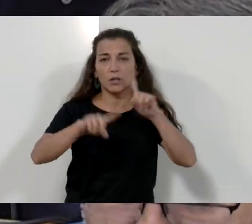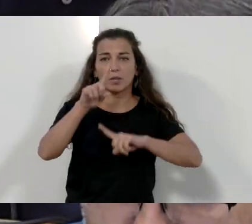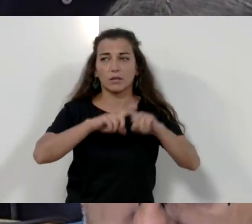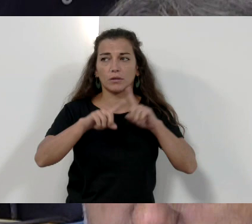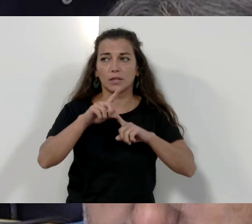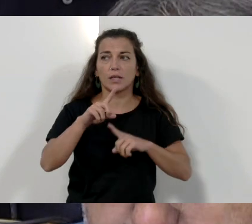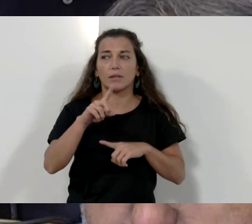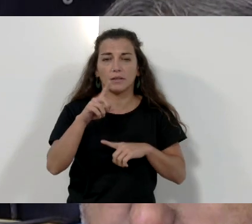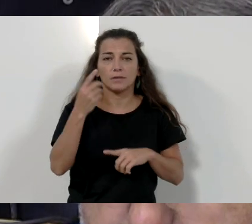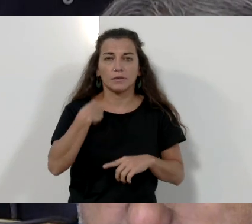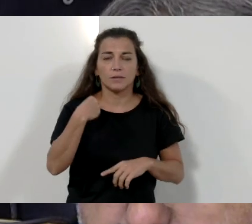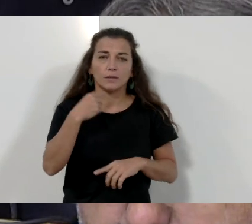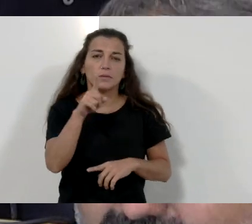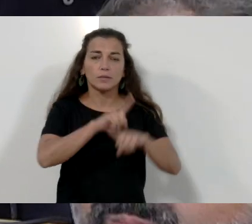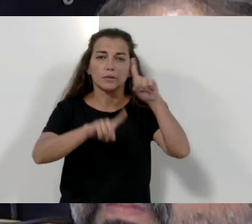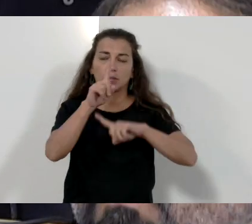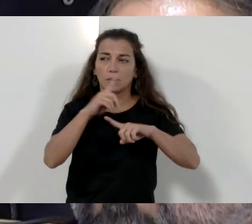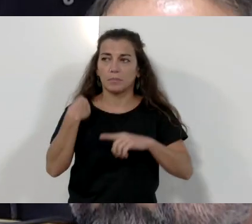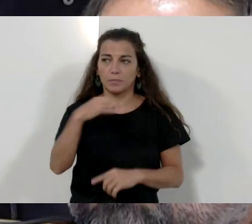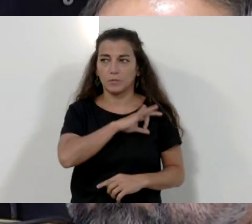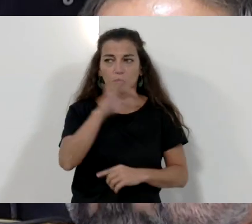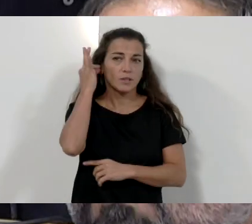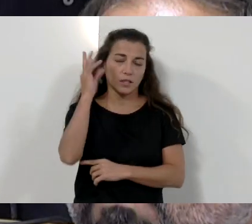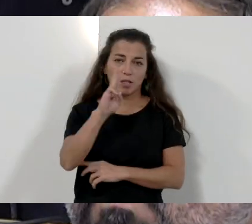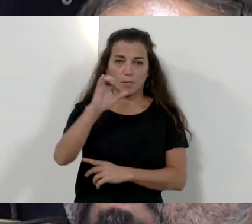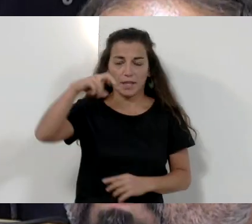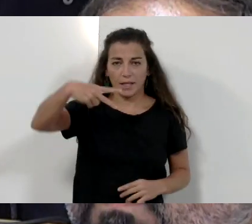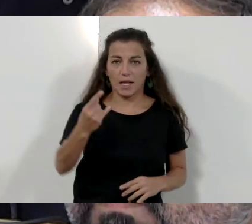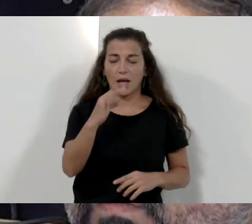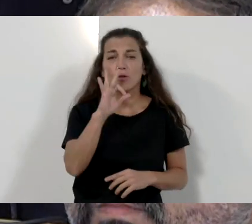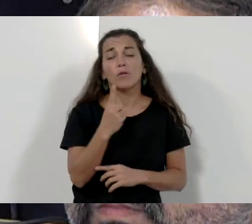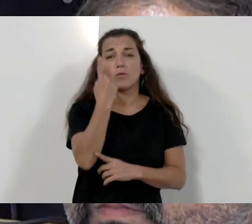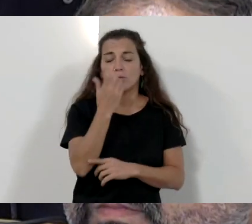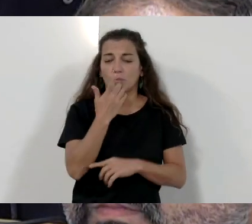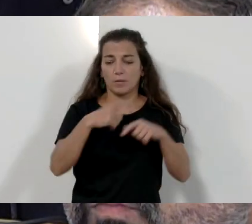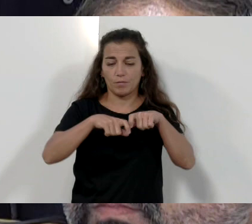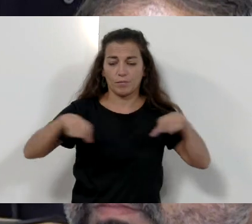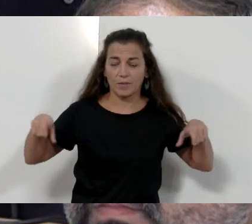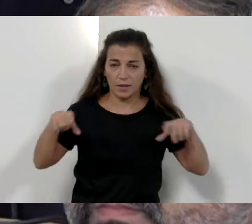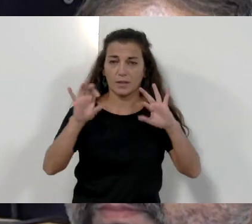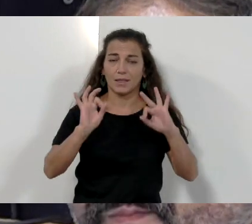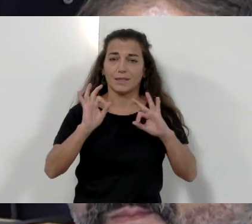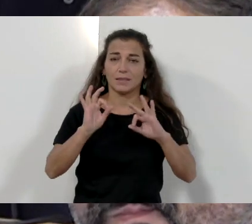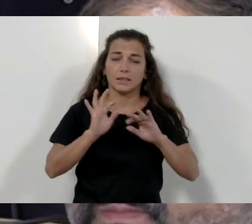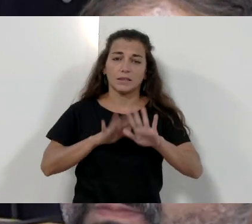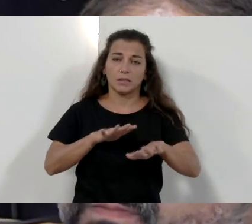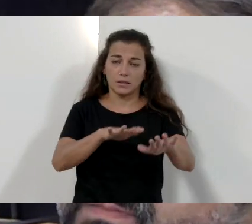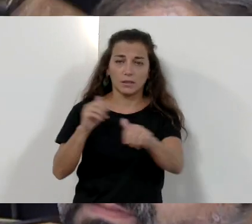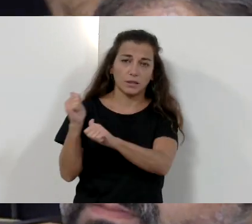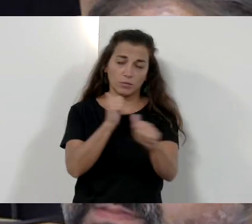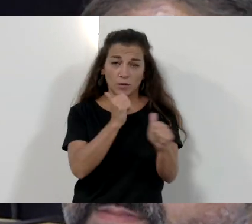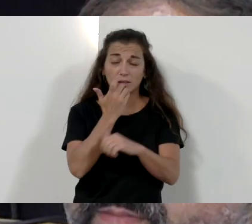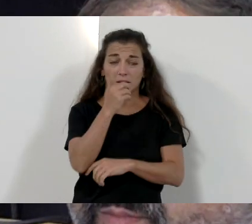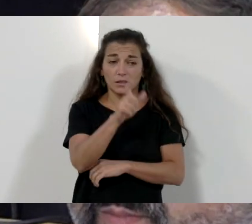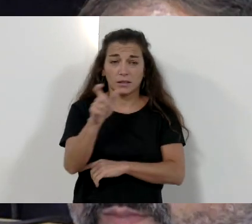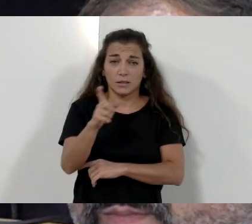ejemplo, y eso le va a gustar a la señora Peinado, un problema es la cera, por ejemplo, en las procesiones. Si tanto les